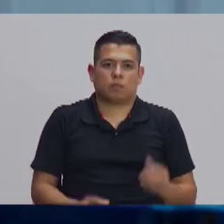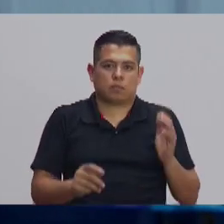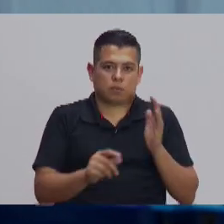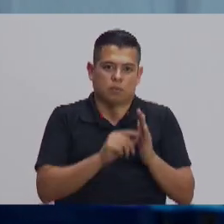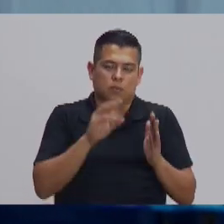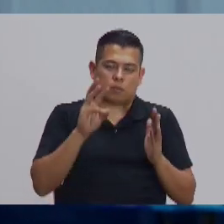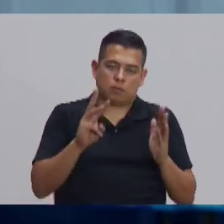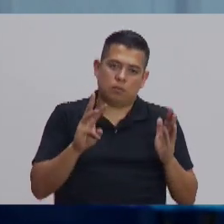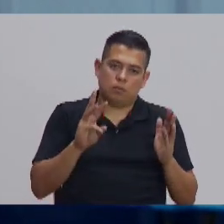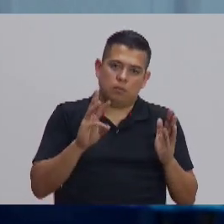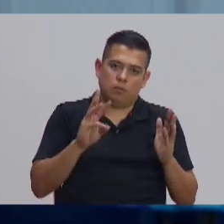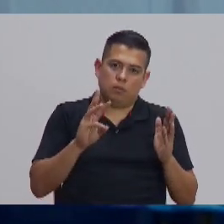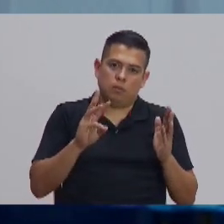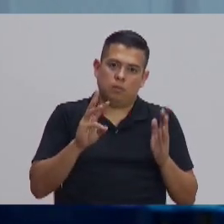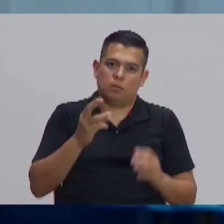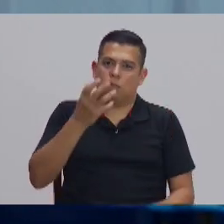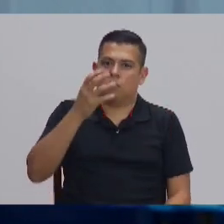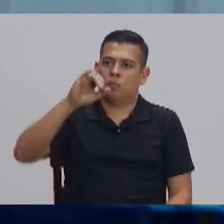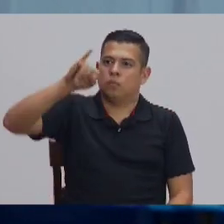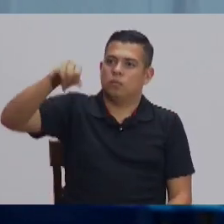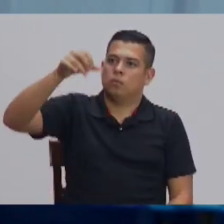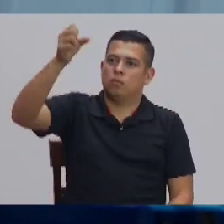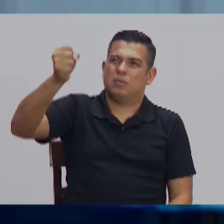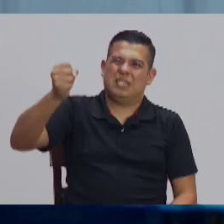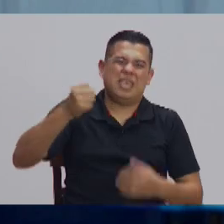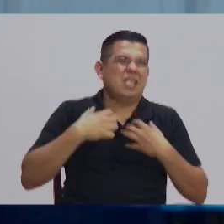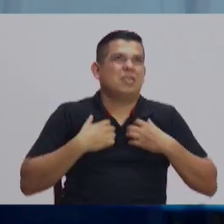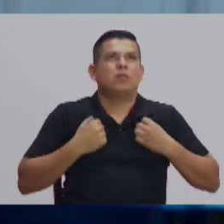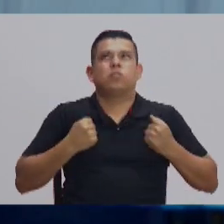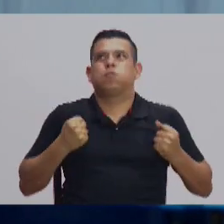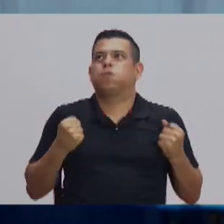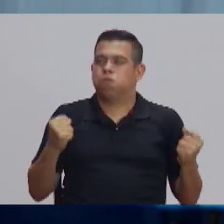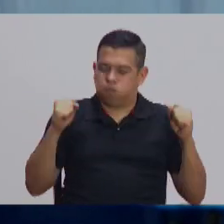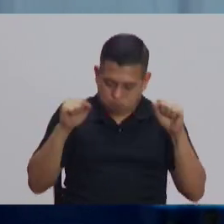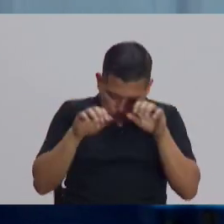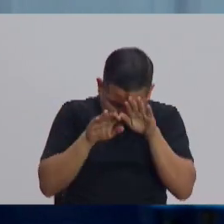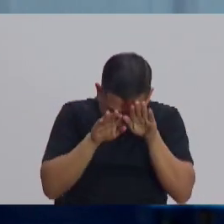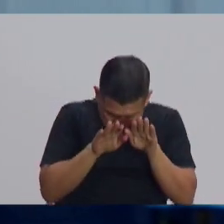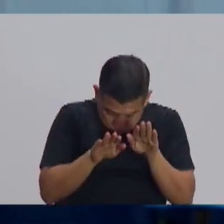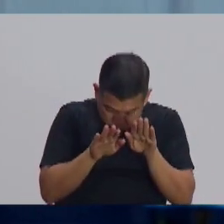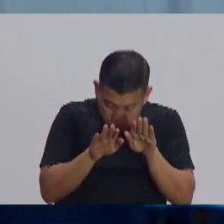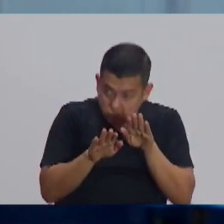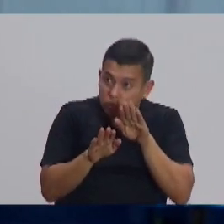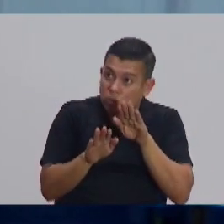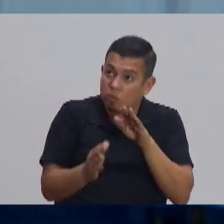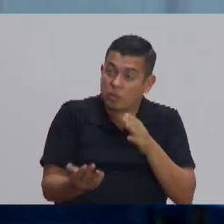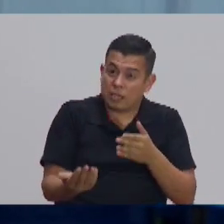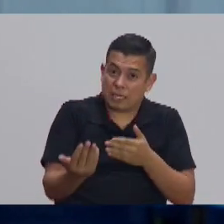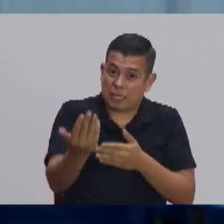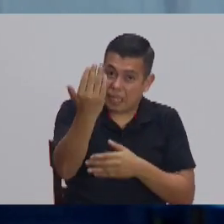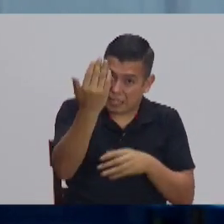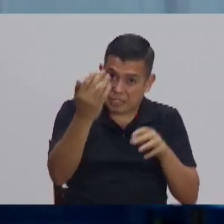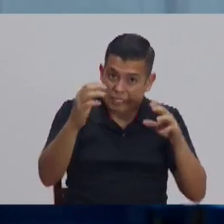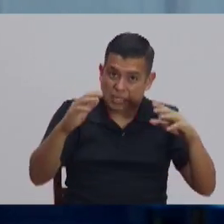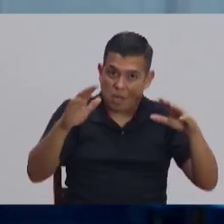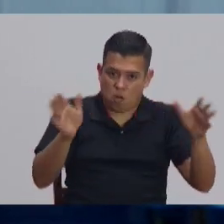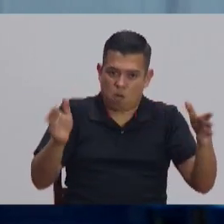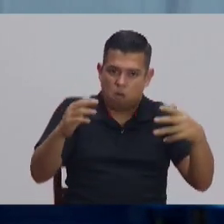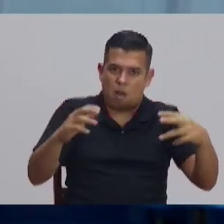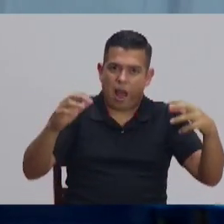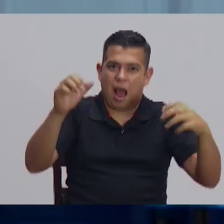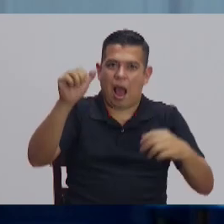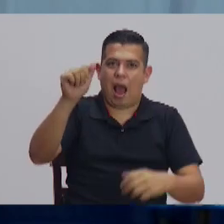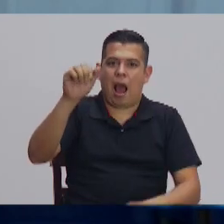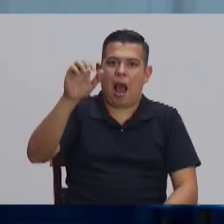6 entonces no se rompió sus vestidos y se postró en tierra sobre su rostro delante del arca porque era la presencia de